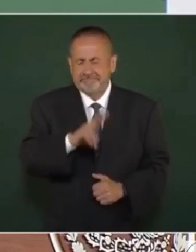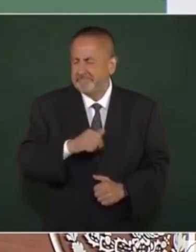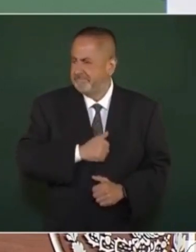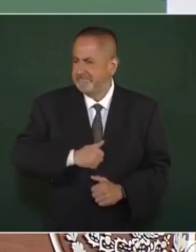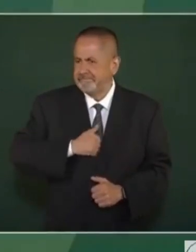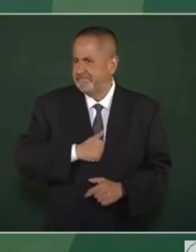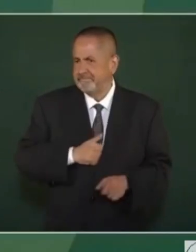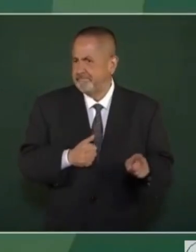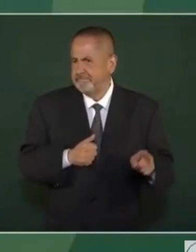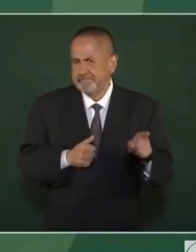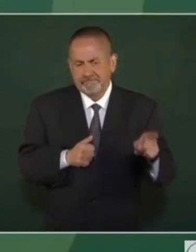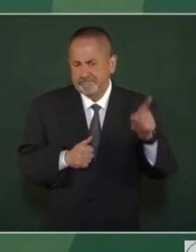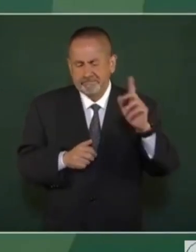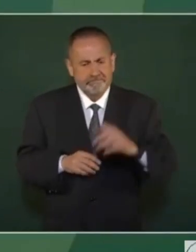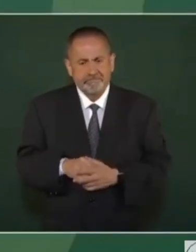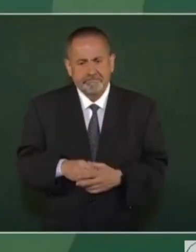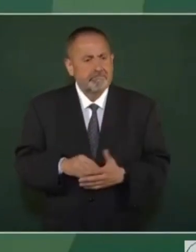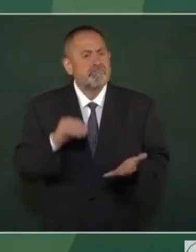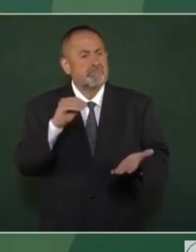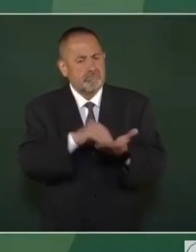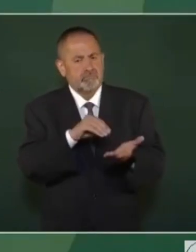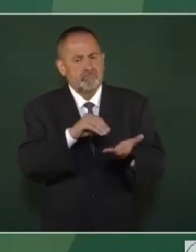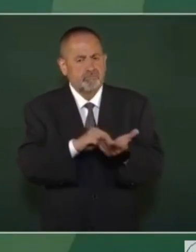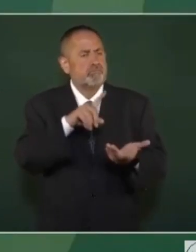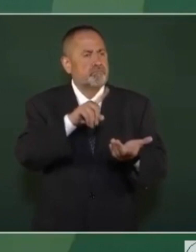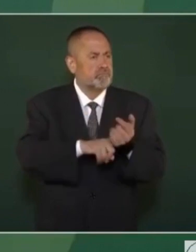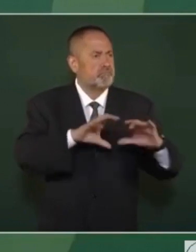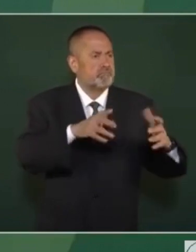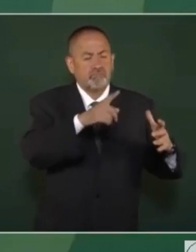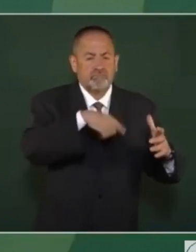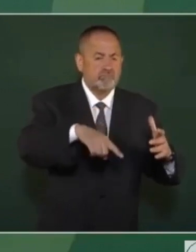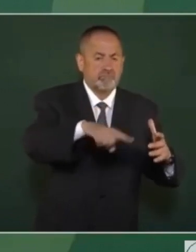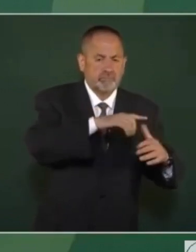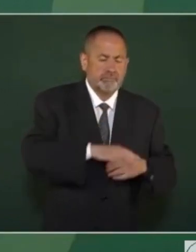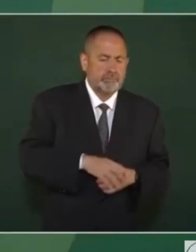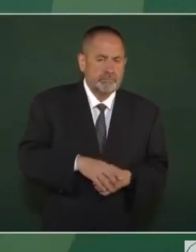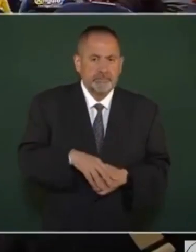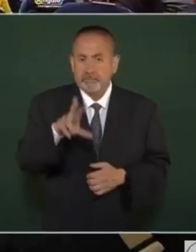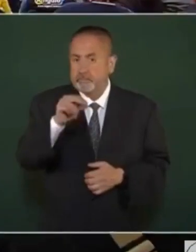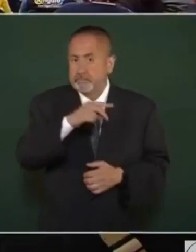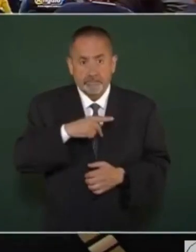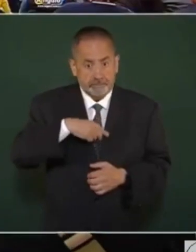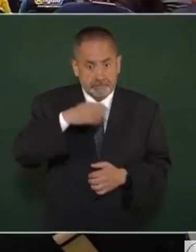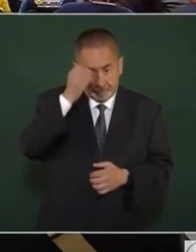desgraciadamente se mantiene, prevalece. No se olviden